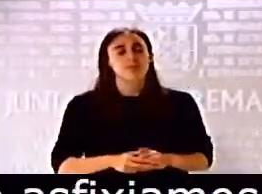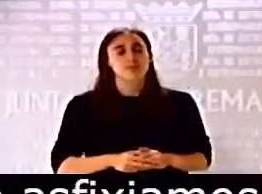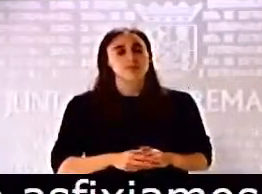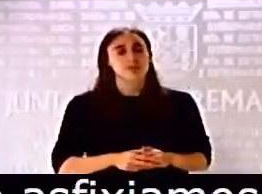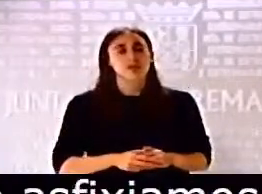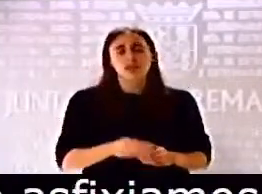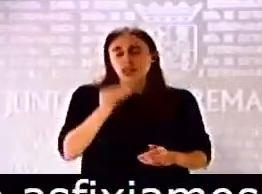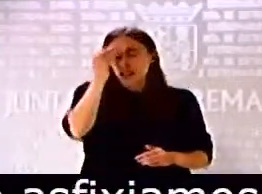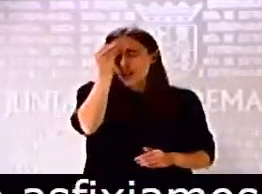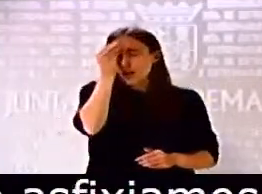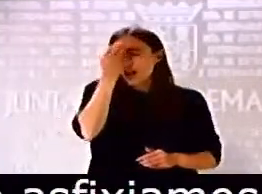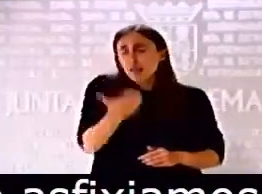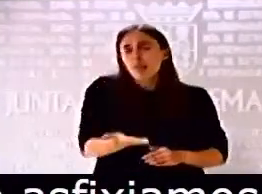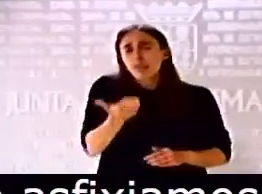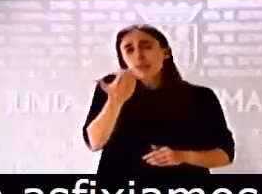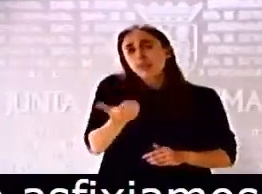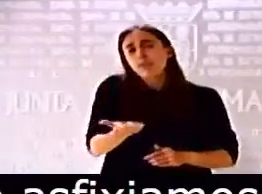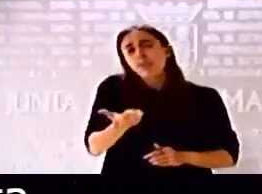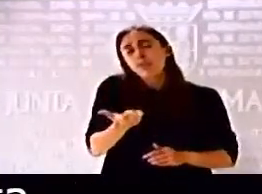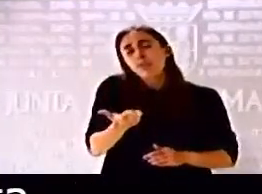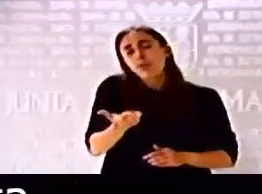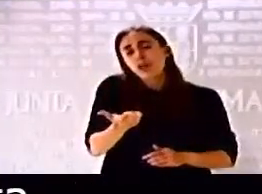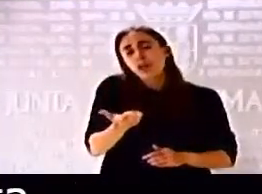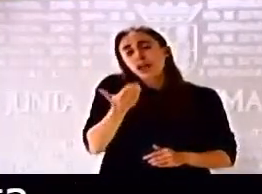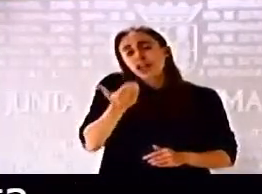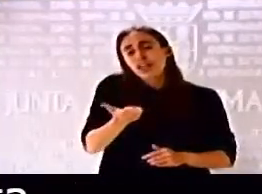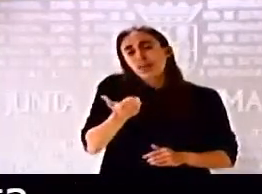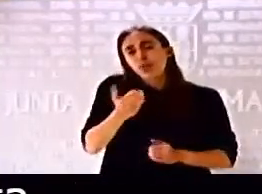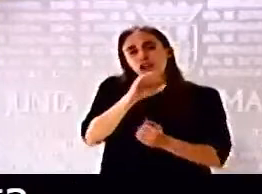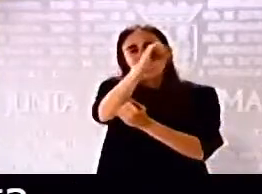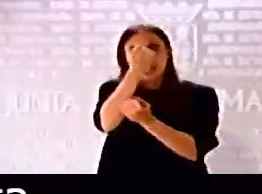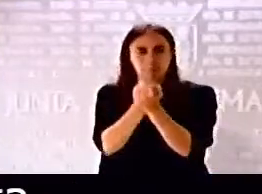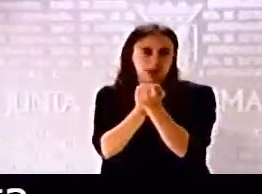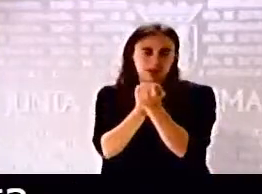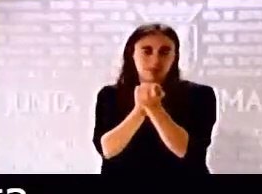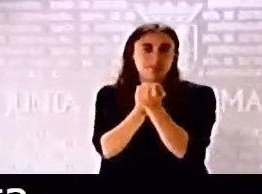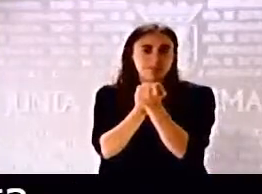la clave en todo esto está en empatizar con la gente.